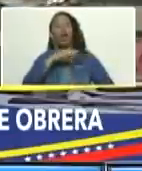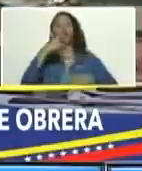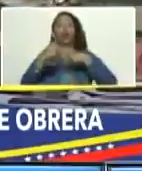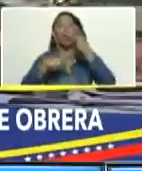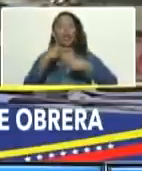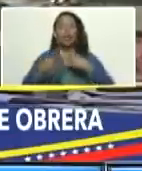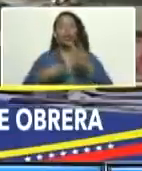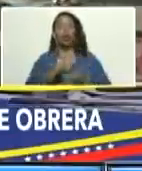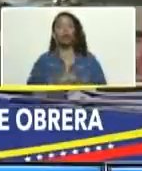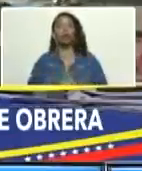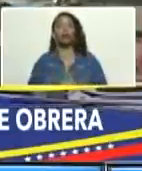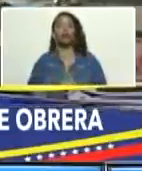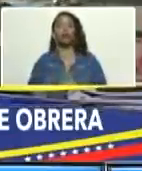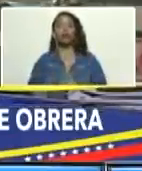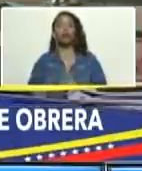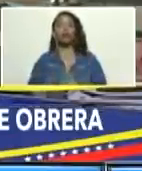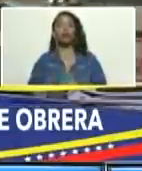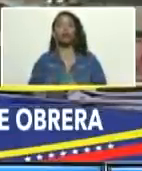sociopolítico,